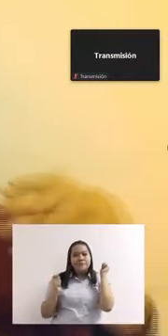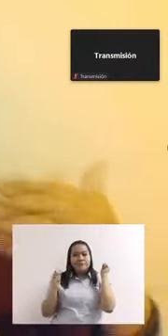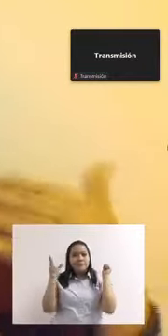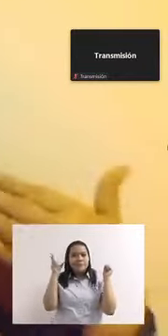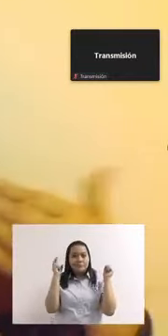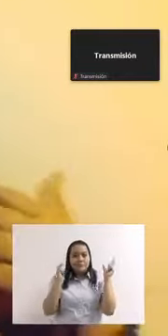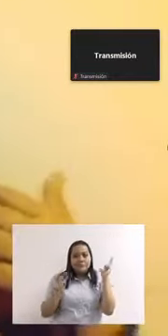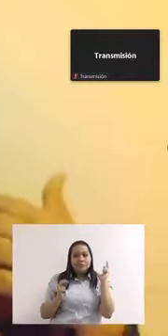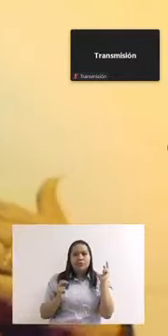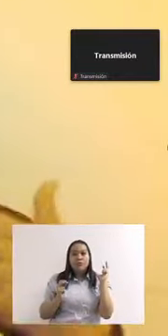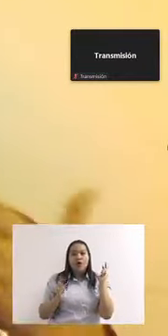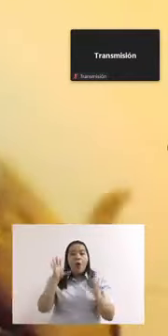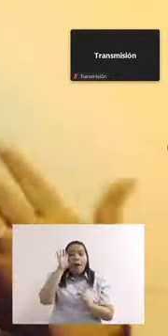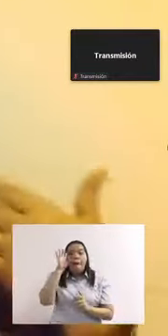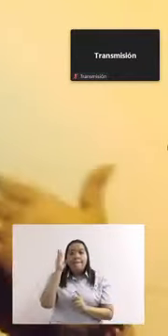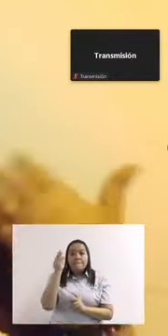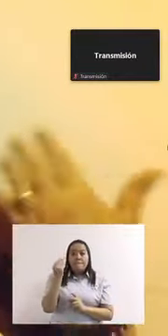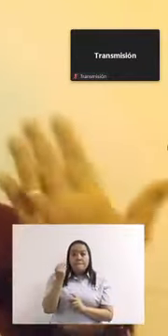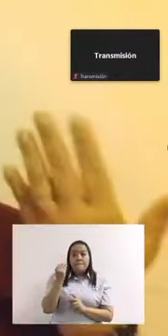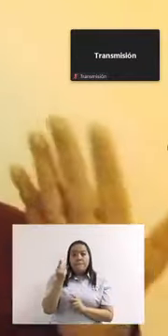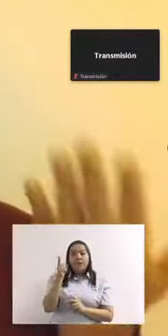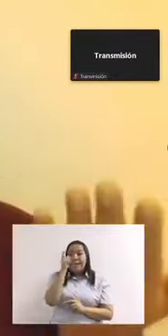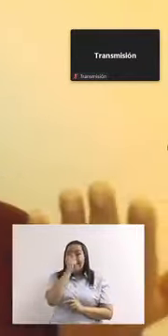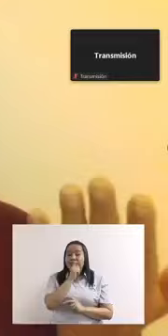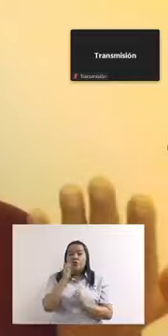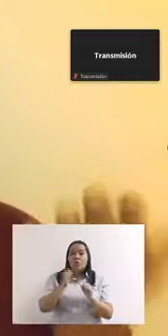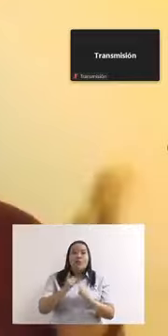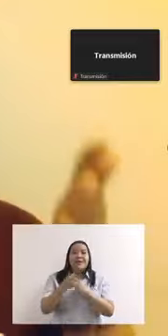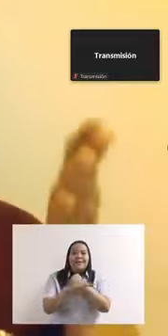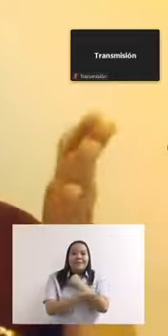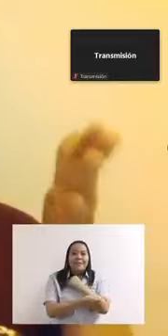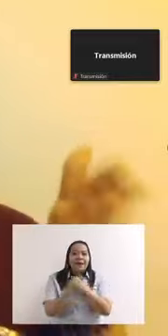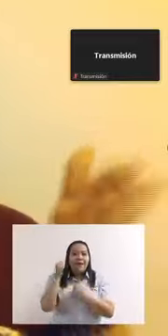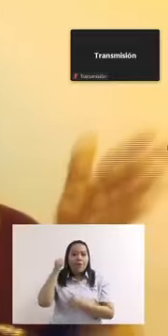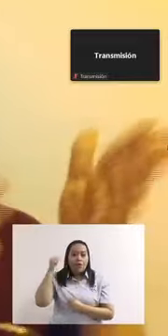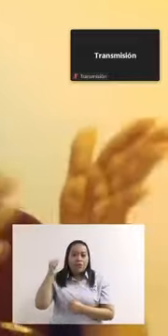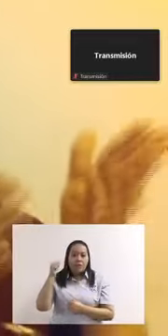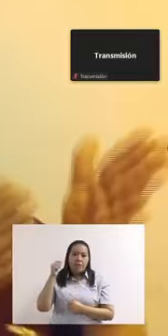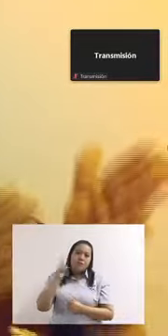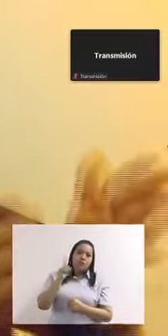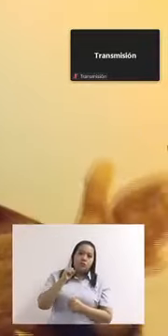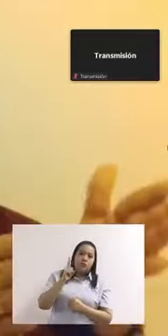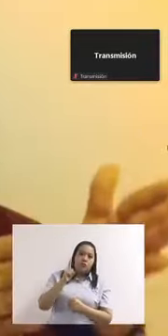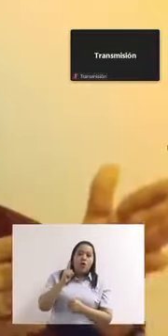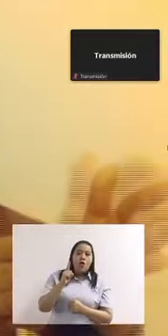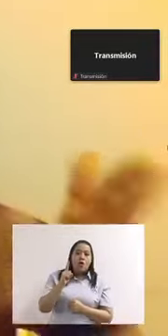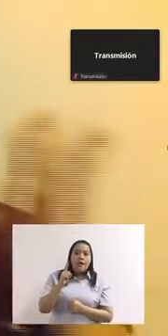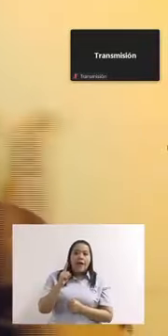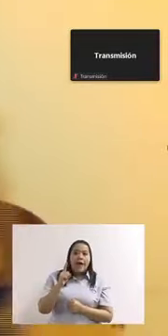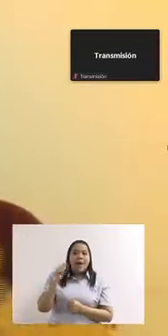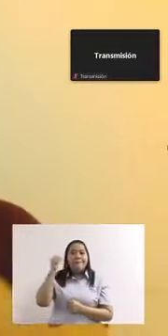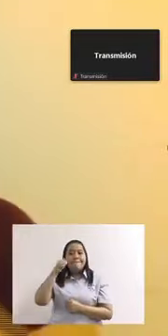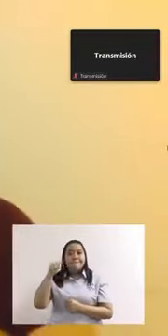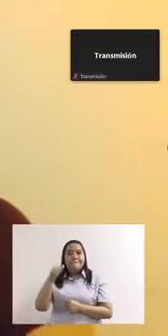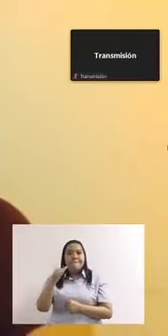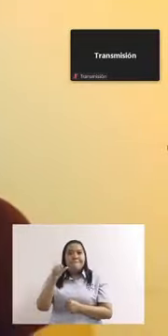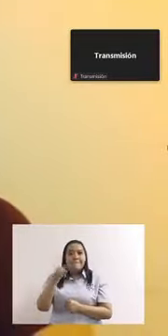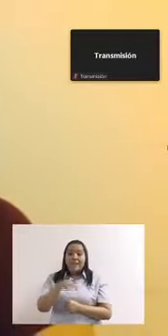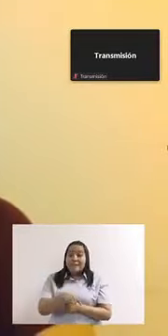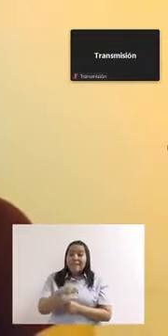¿verdad? Eso, porque acuérdese que no puede ser pérdida auditiva. Hemos confundido los niños autistas con pérdida